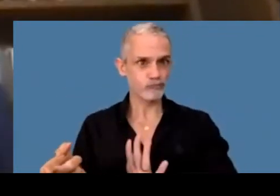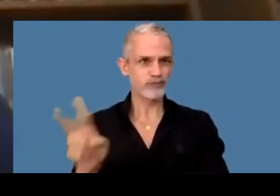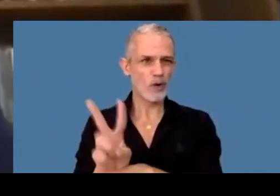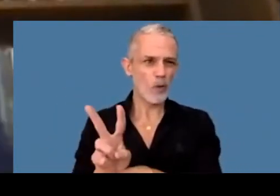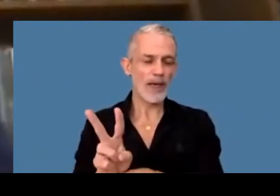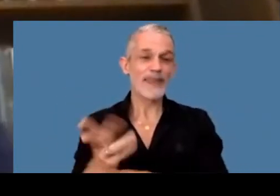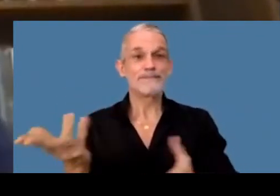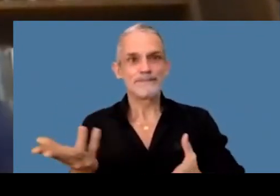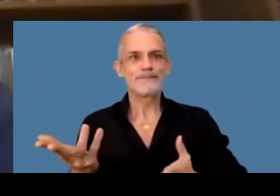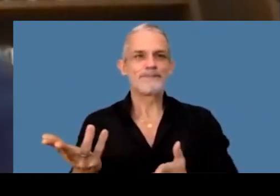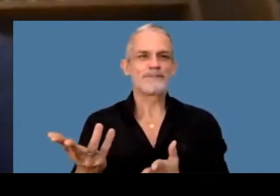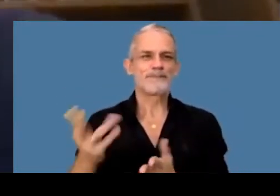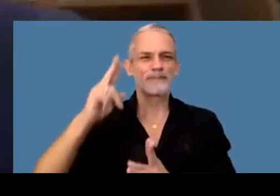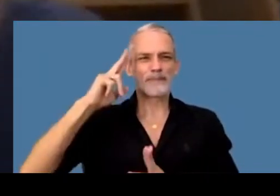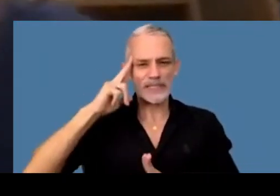contemplando precisamente